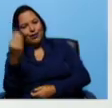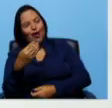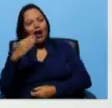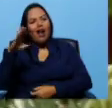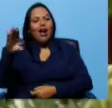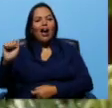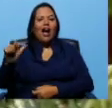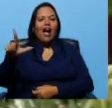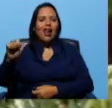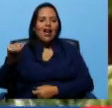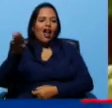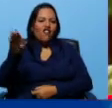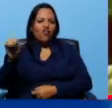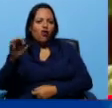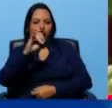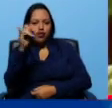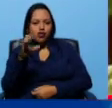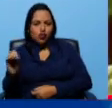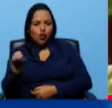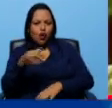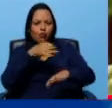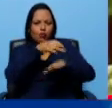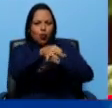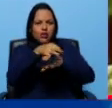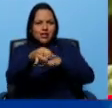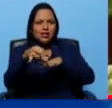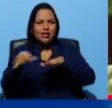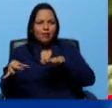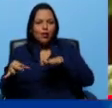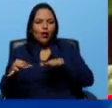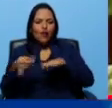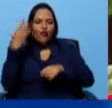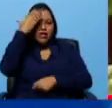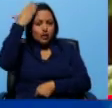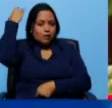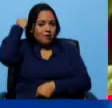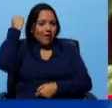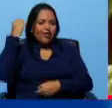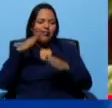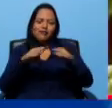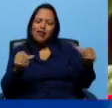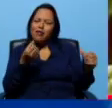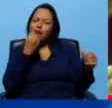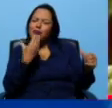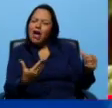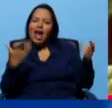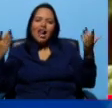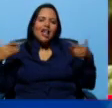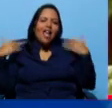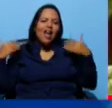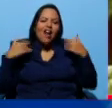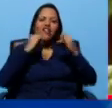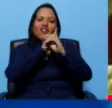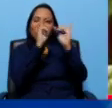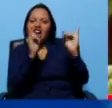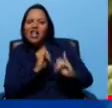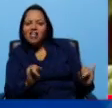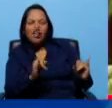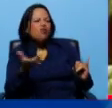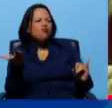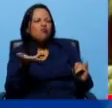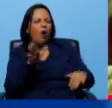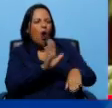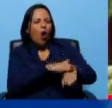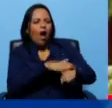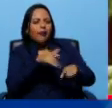tierra de los arrozales, acá en el municipio Francisco de Miranda. Tierra hermosa y hoy de alegría, de felicidad, porque